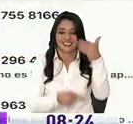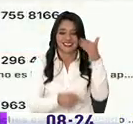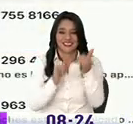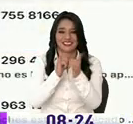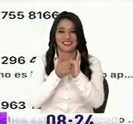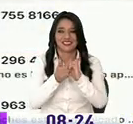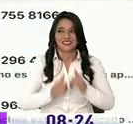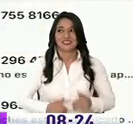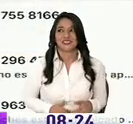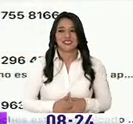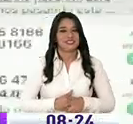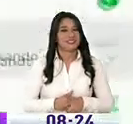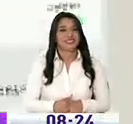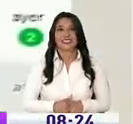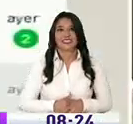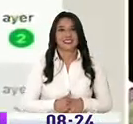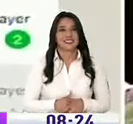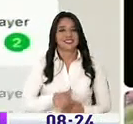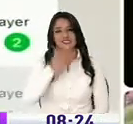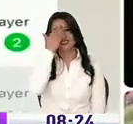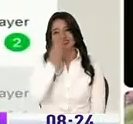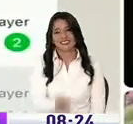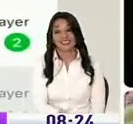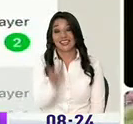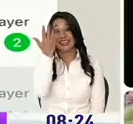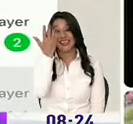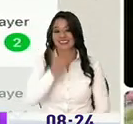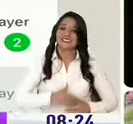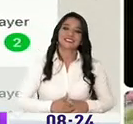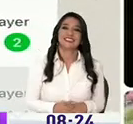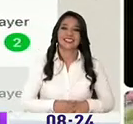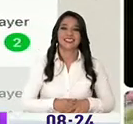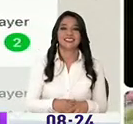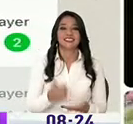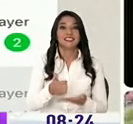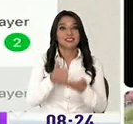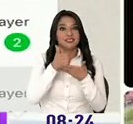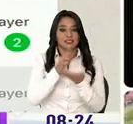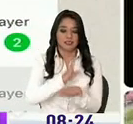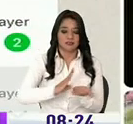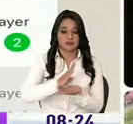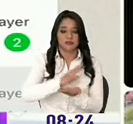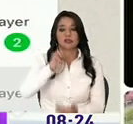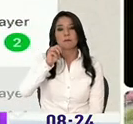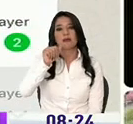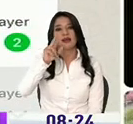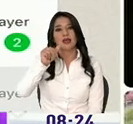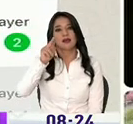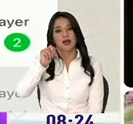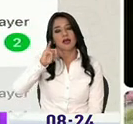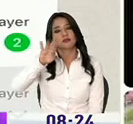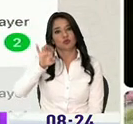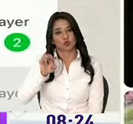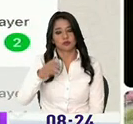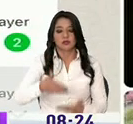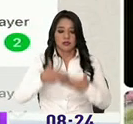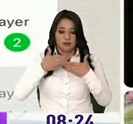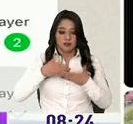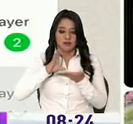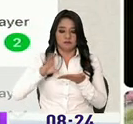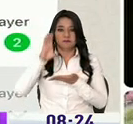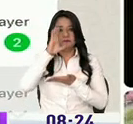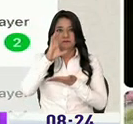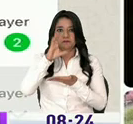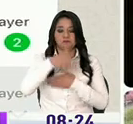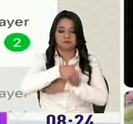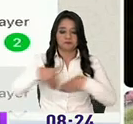ahí. A ver, buenos días. Quisiera que nos ayuden con la ciudad de la Marianita de Jesús tras el Colegio Montufo en las calles Bobonaza y